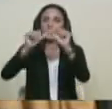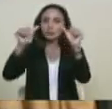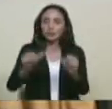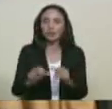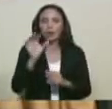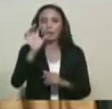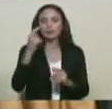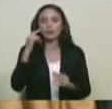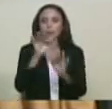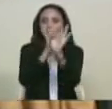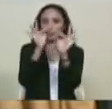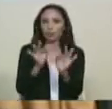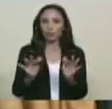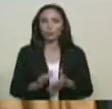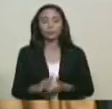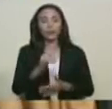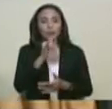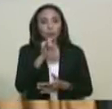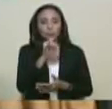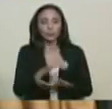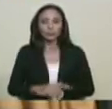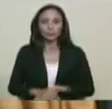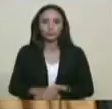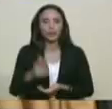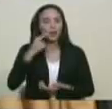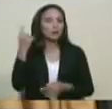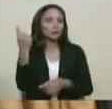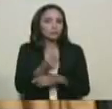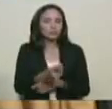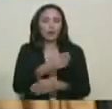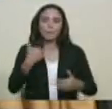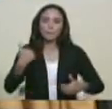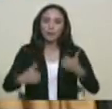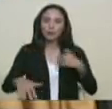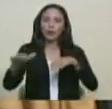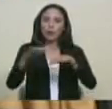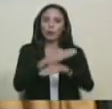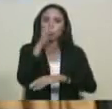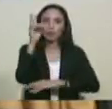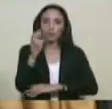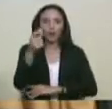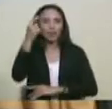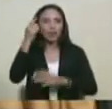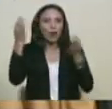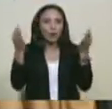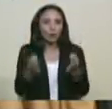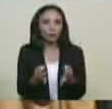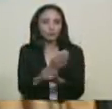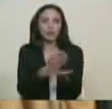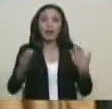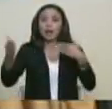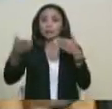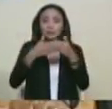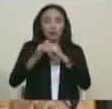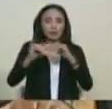patrio. Anuncio, tajante, miércoles, jueves viernes y se cierra.